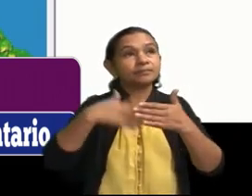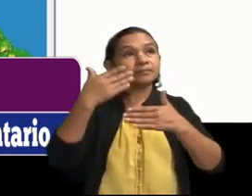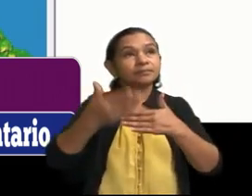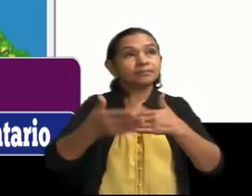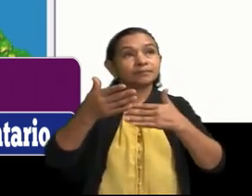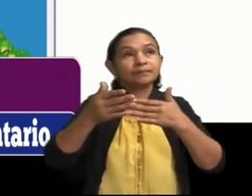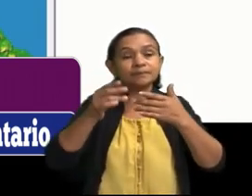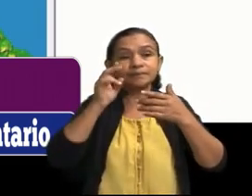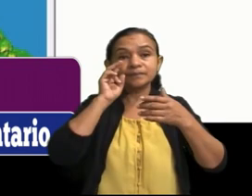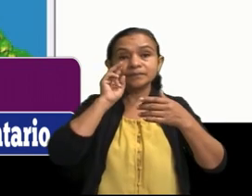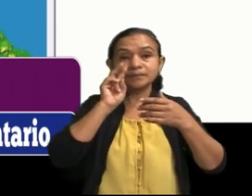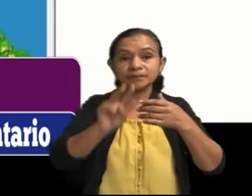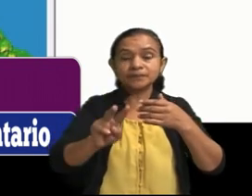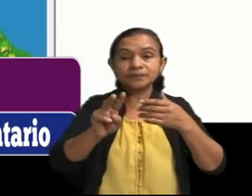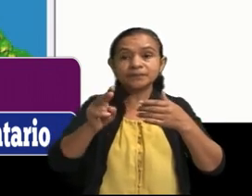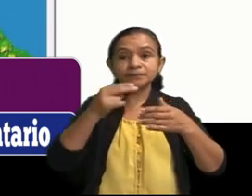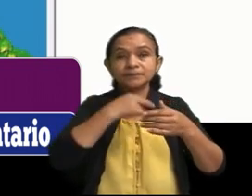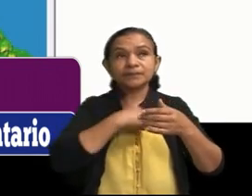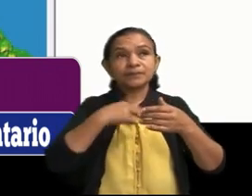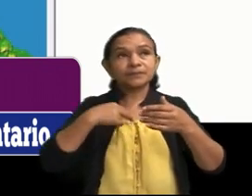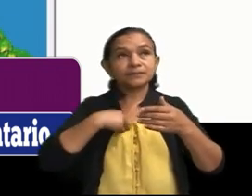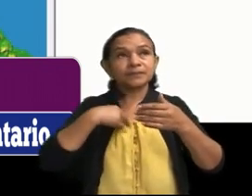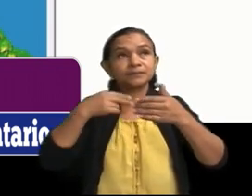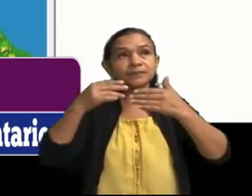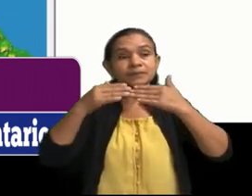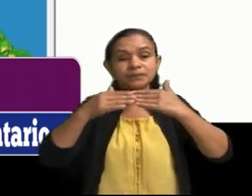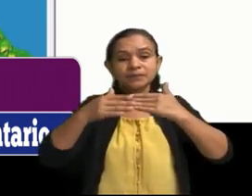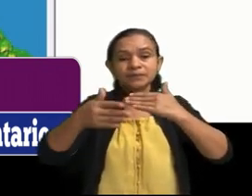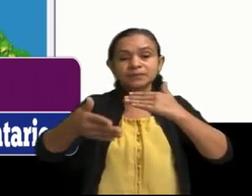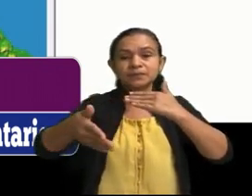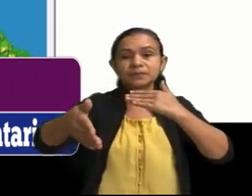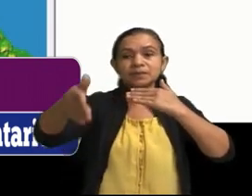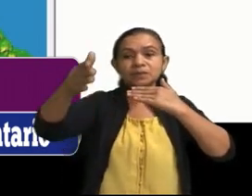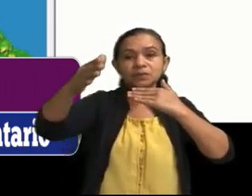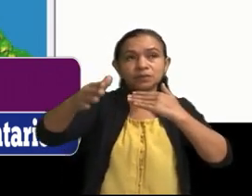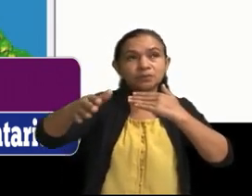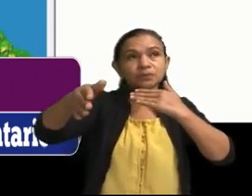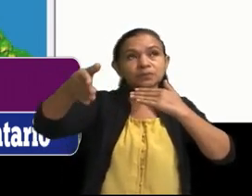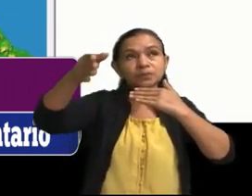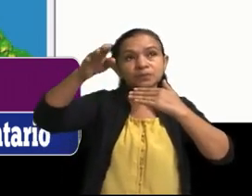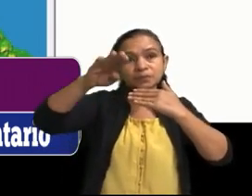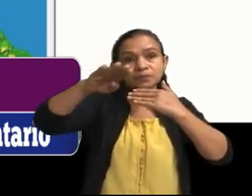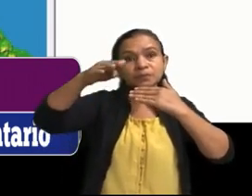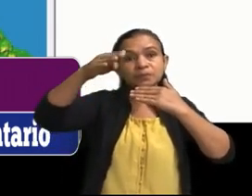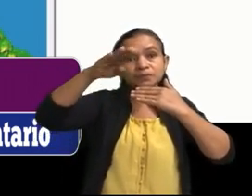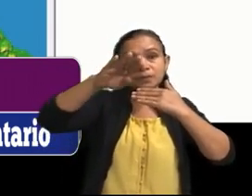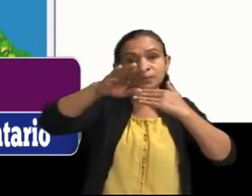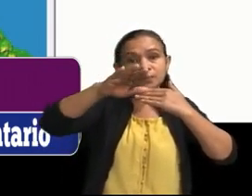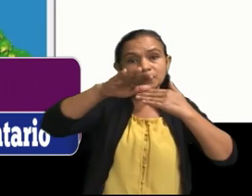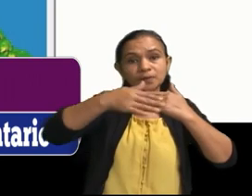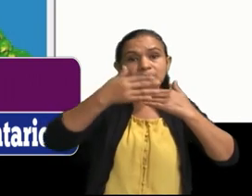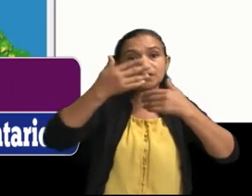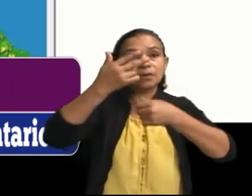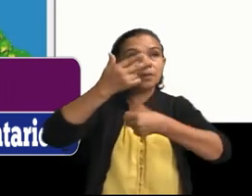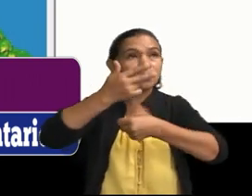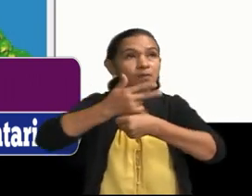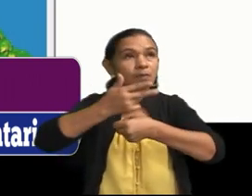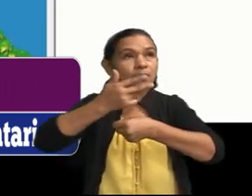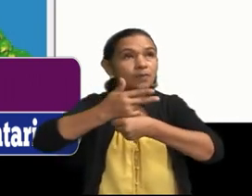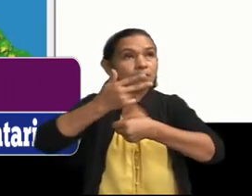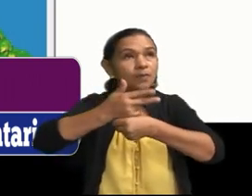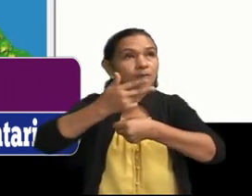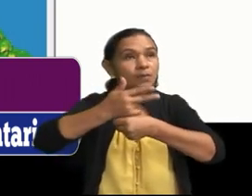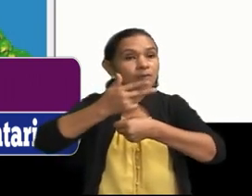ve en esta película, y se mueve hacia la costa. En algunas partes en Guatemala y El Salvador llega